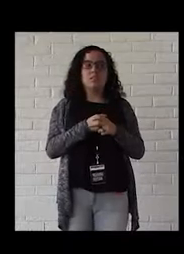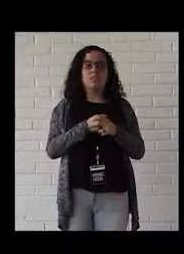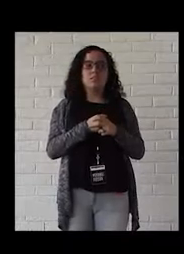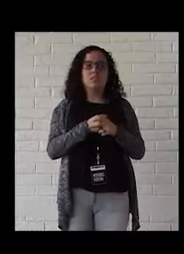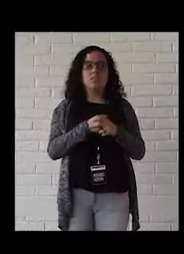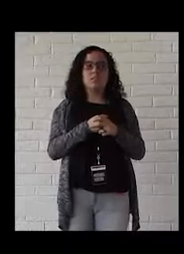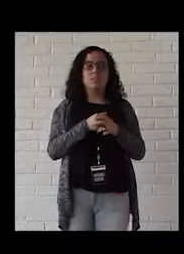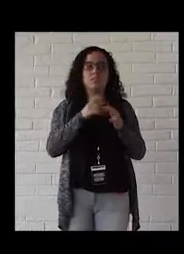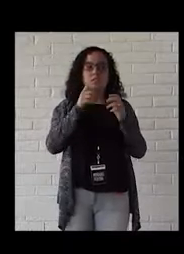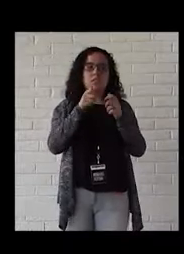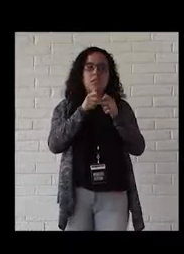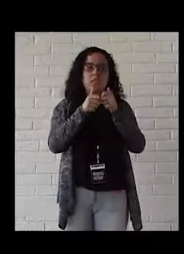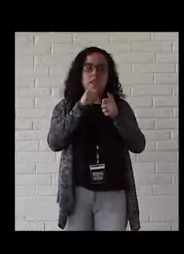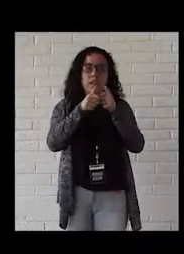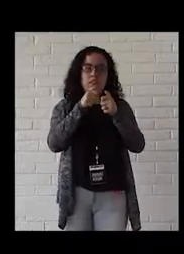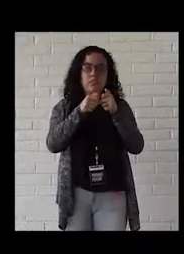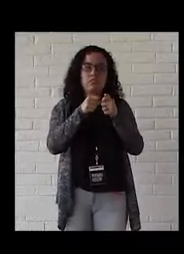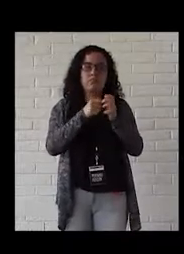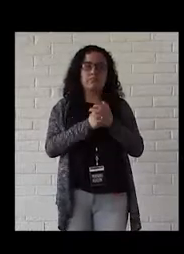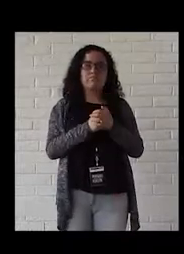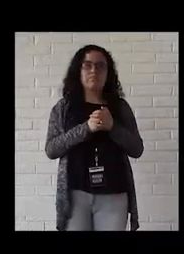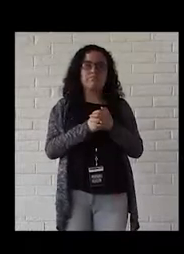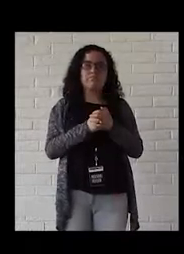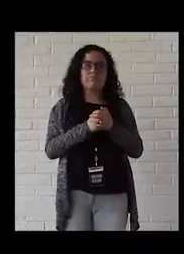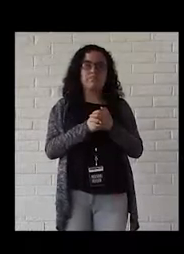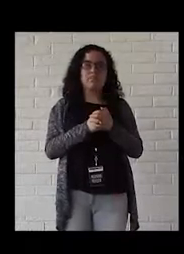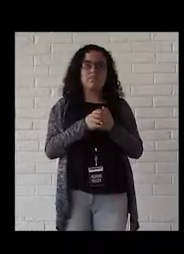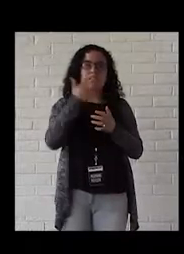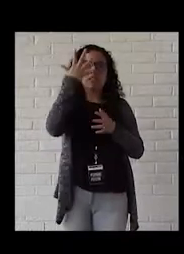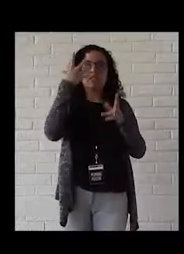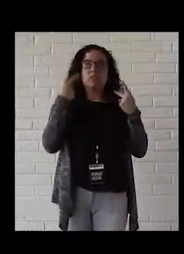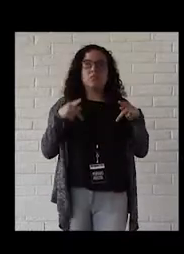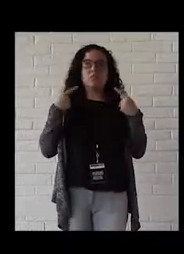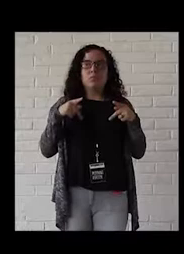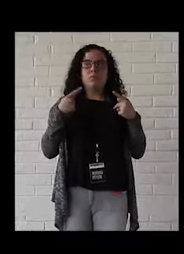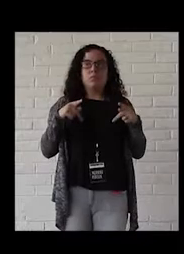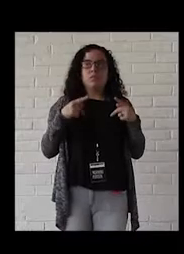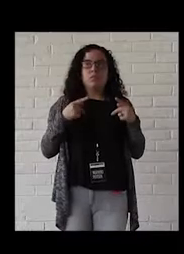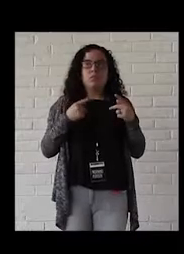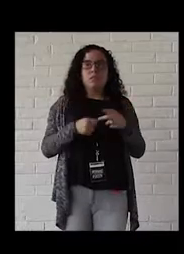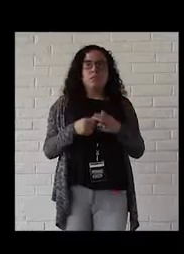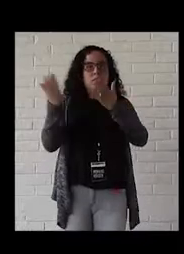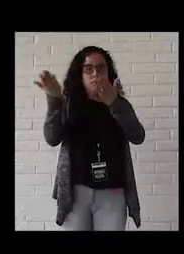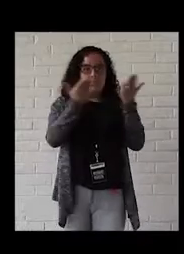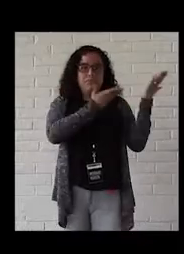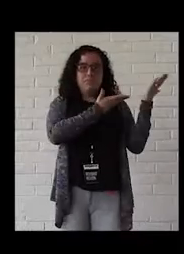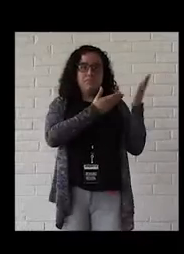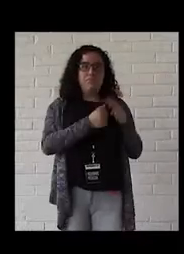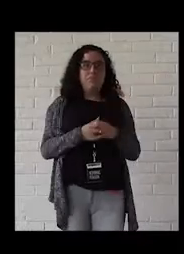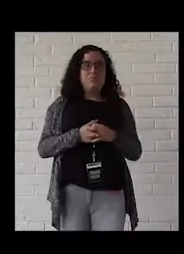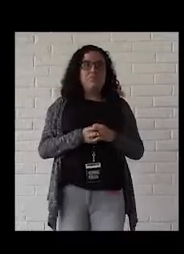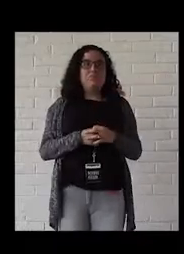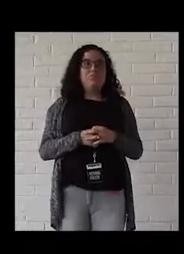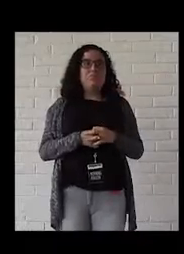que trae una calculadora ahí. Entonces, 5 personas, por favor, que pasen al frente.